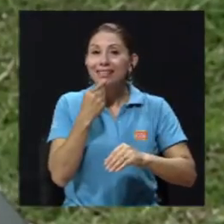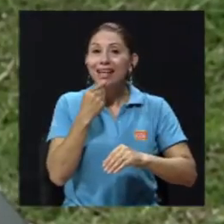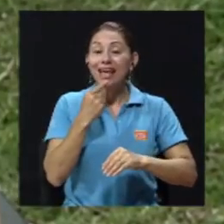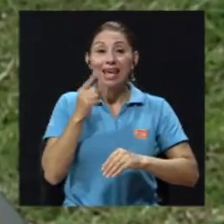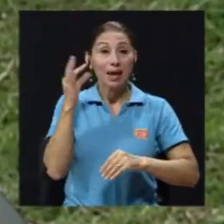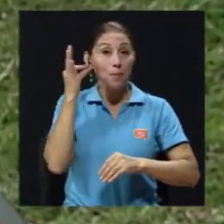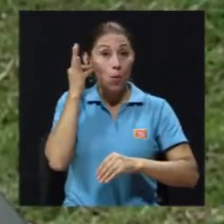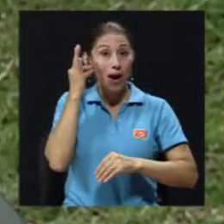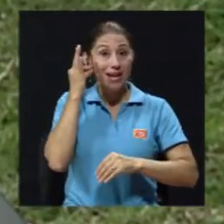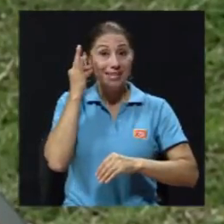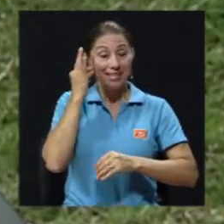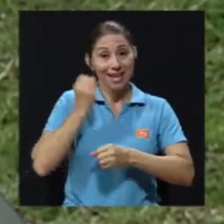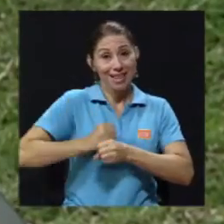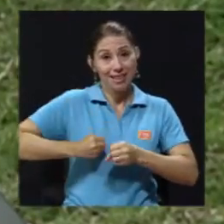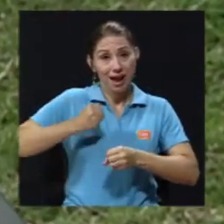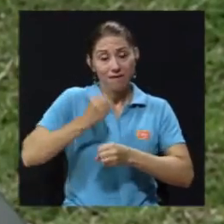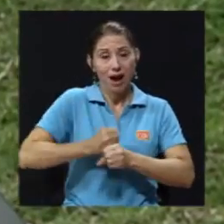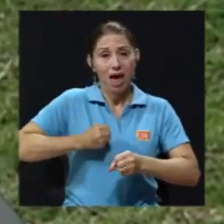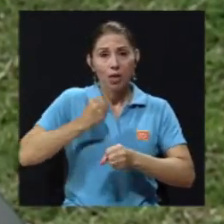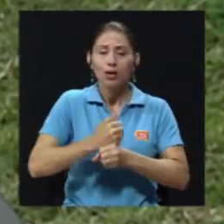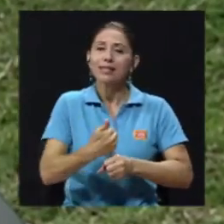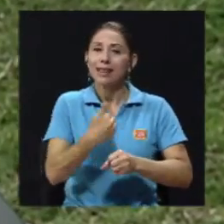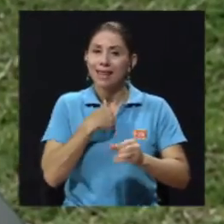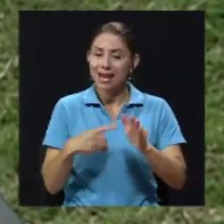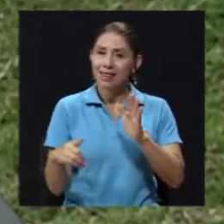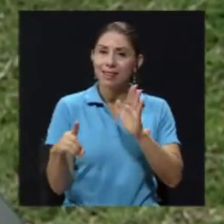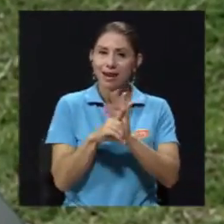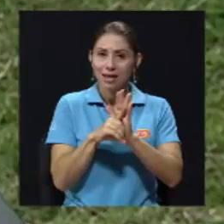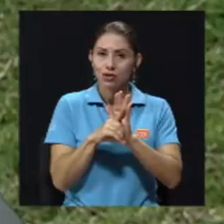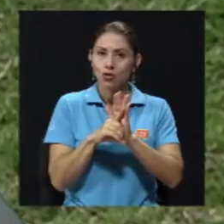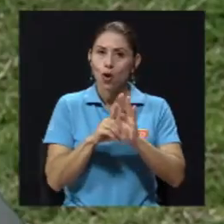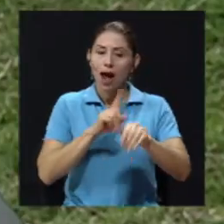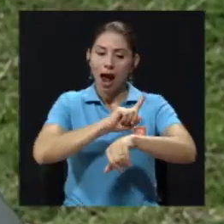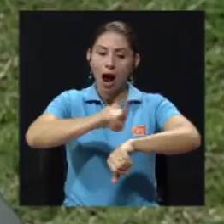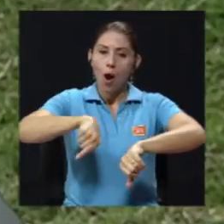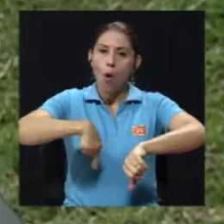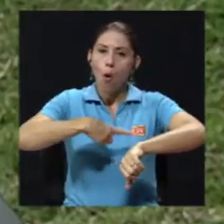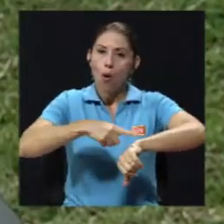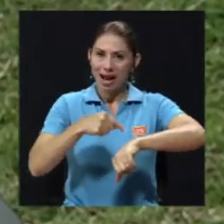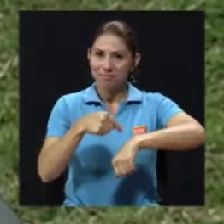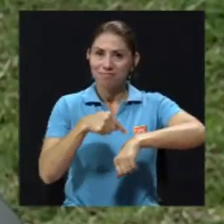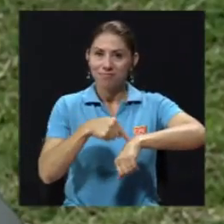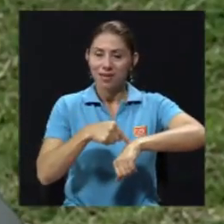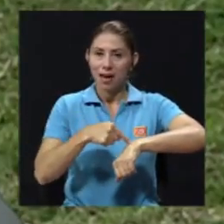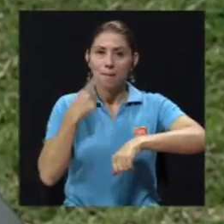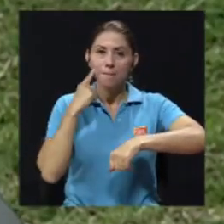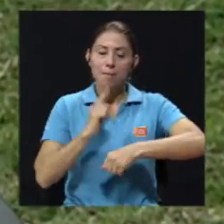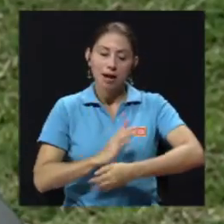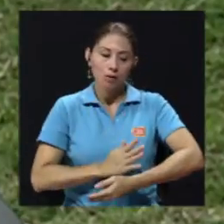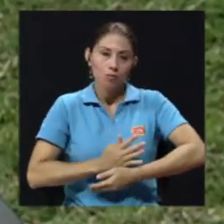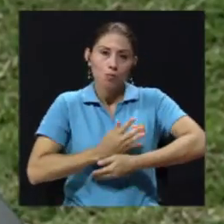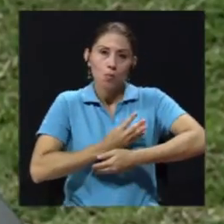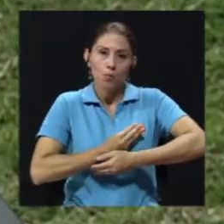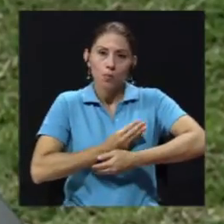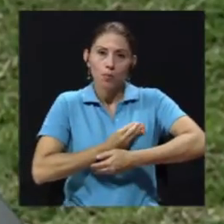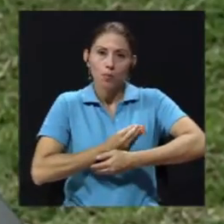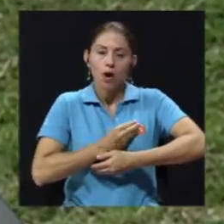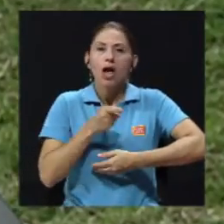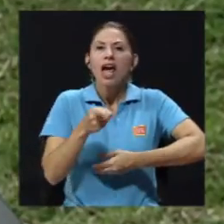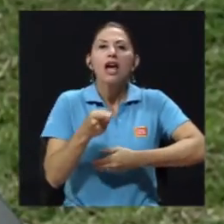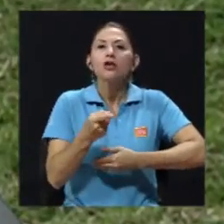trabajadoras, ¿verdad?, tienen derecho a su hora de lactancia, cómo las pueden